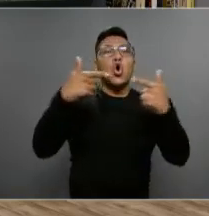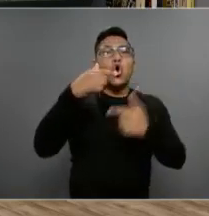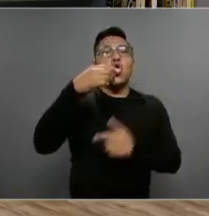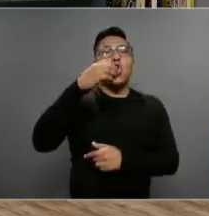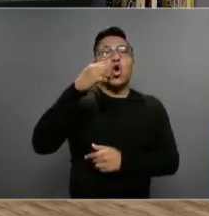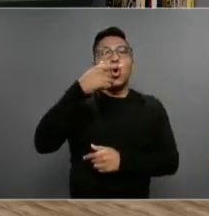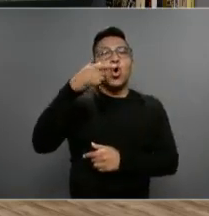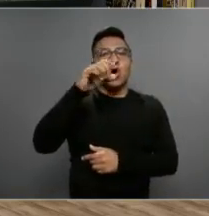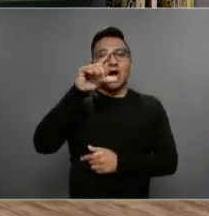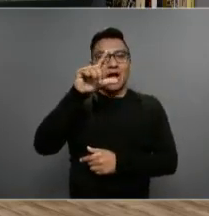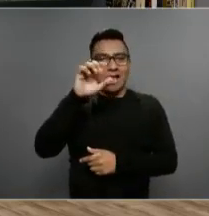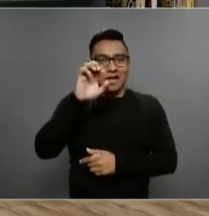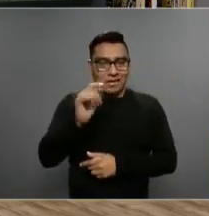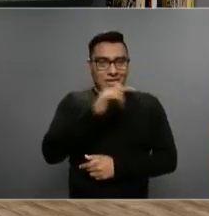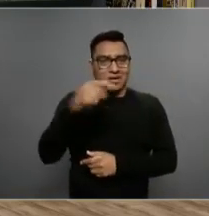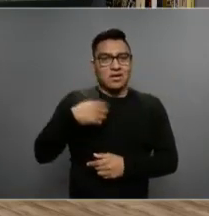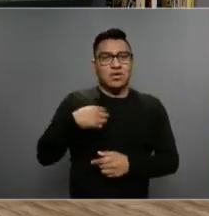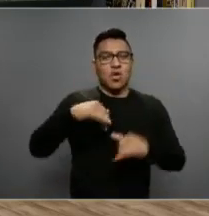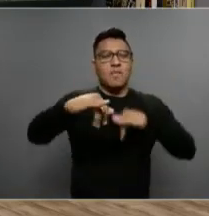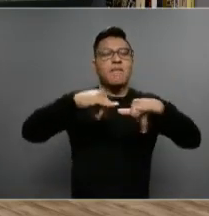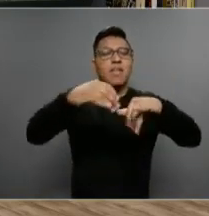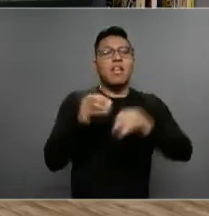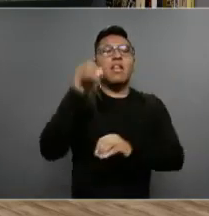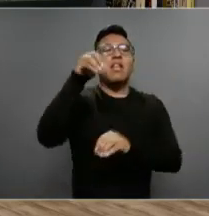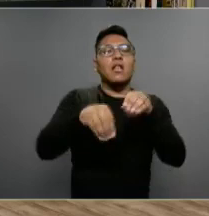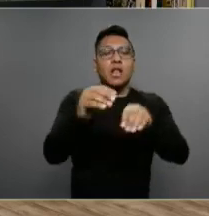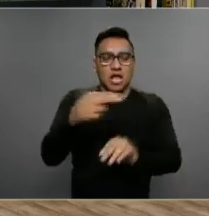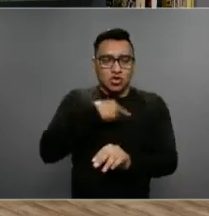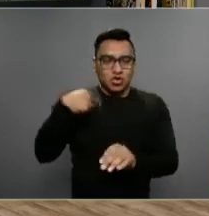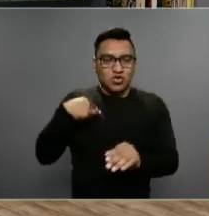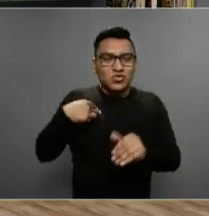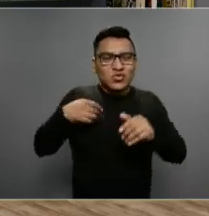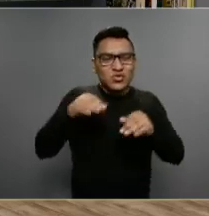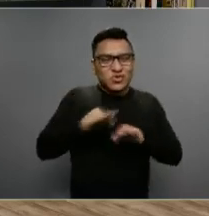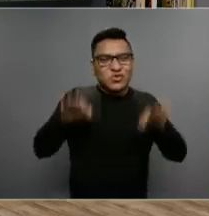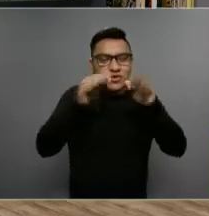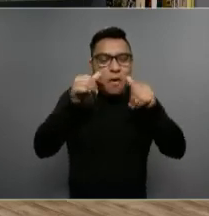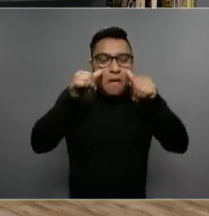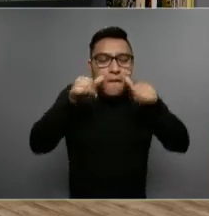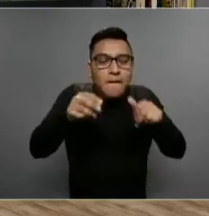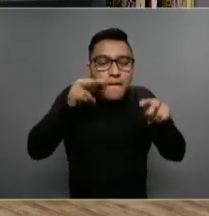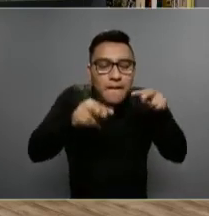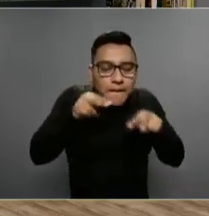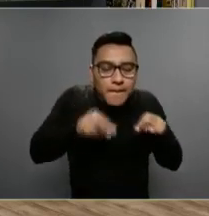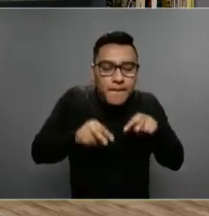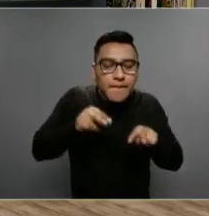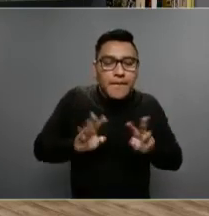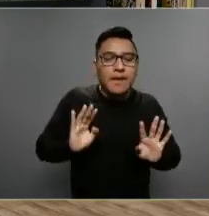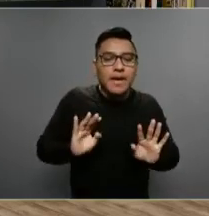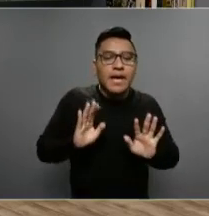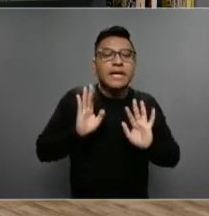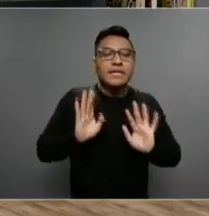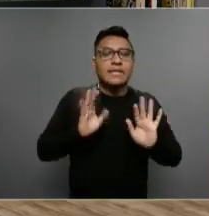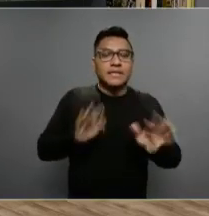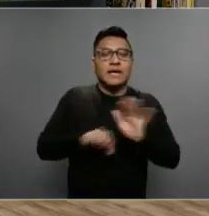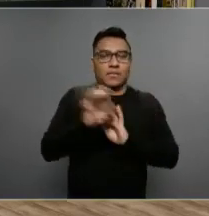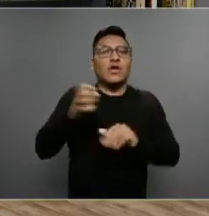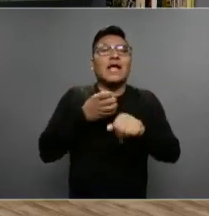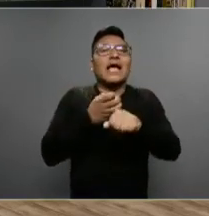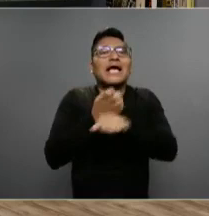que vale la pena ver con más detenimiento porque ya se va, ahora sí, estado